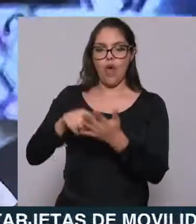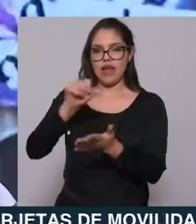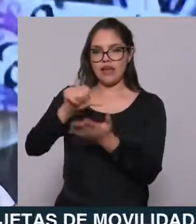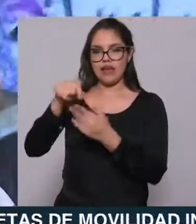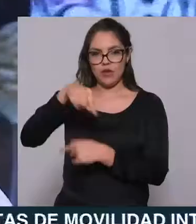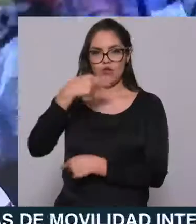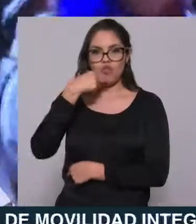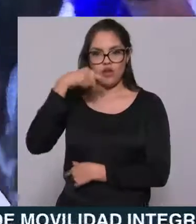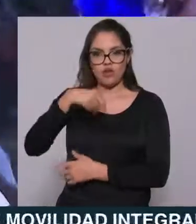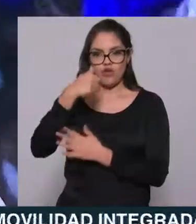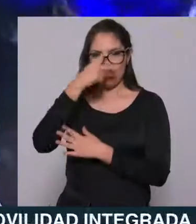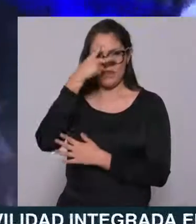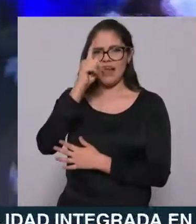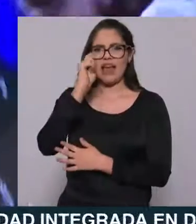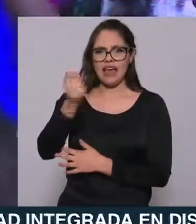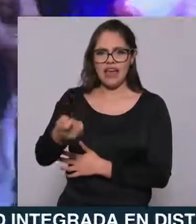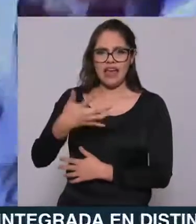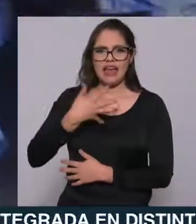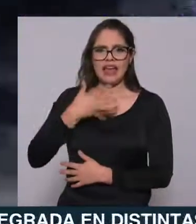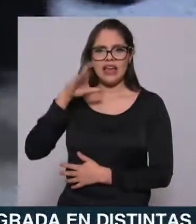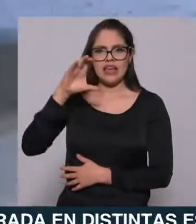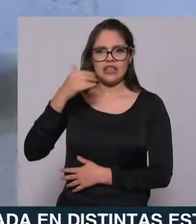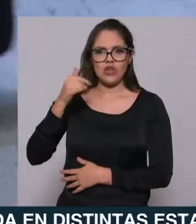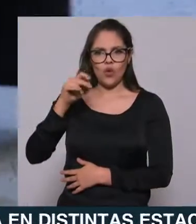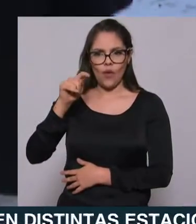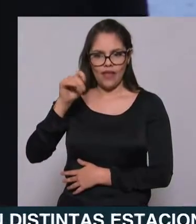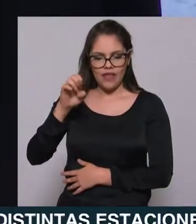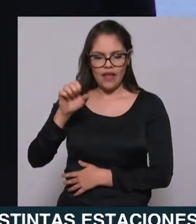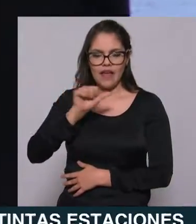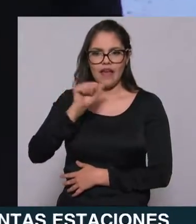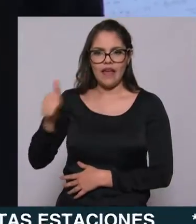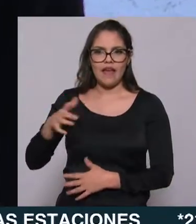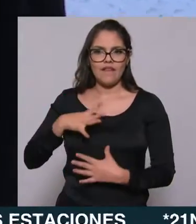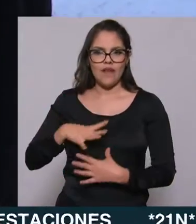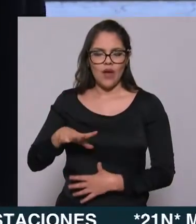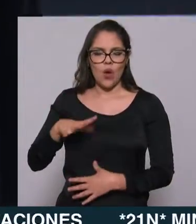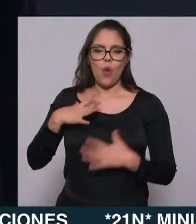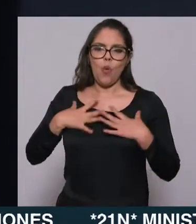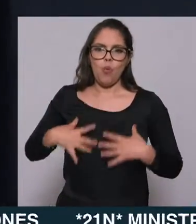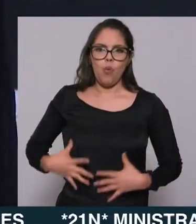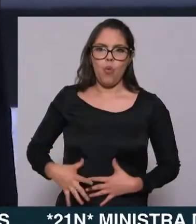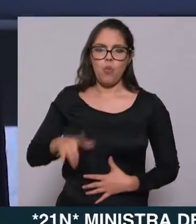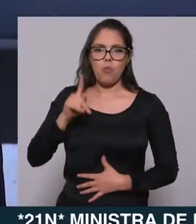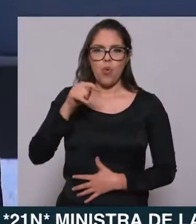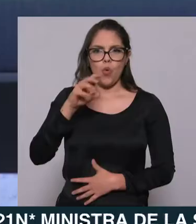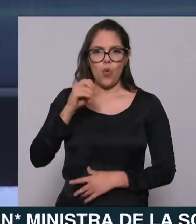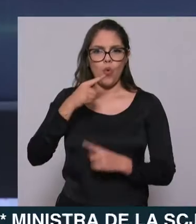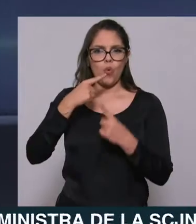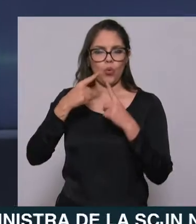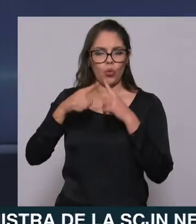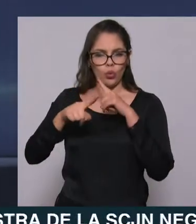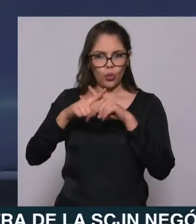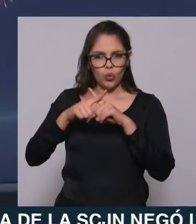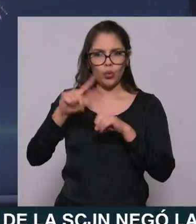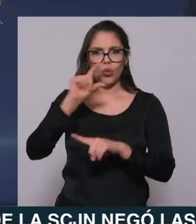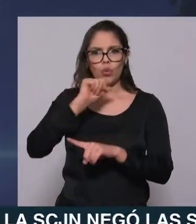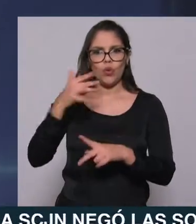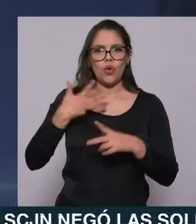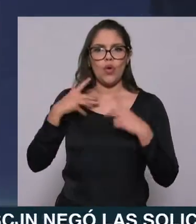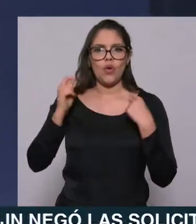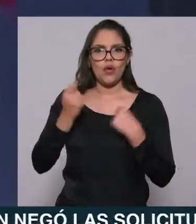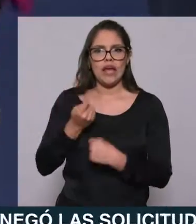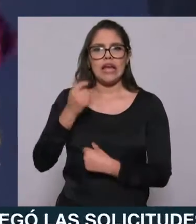en la Ciudad de México, que consta de chincuete, de faja de labor, de blusa en punto de cruz, de ataderas con puntas de